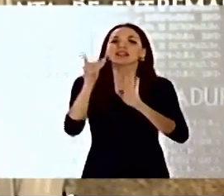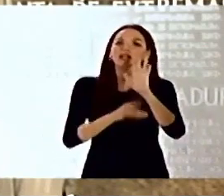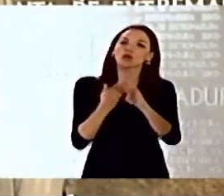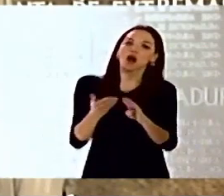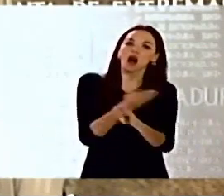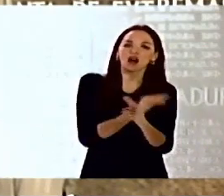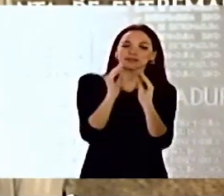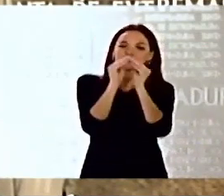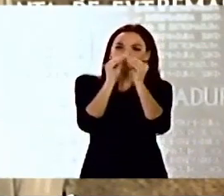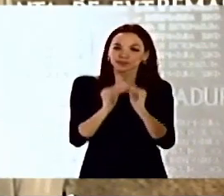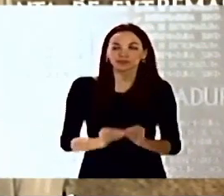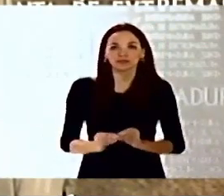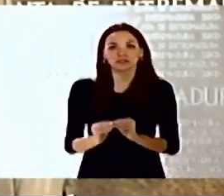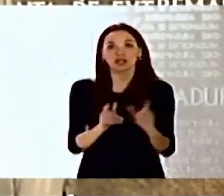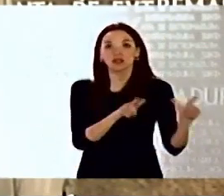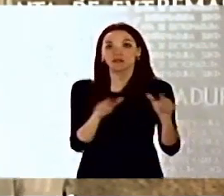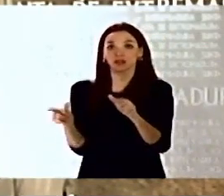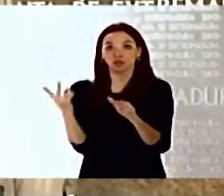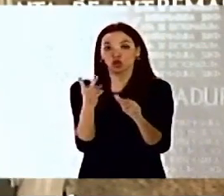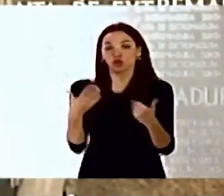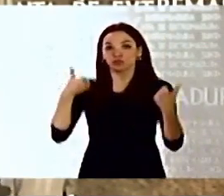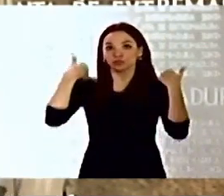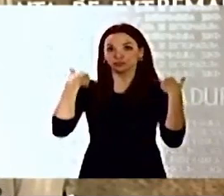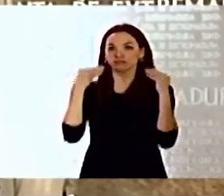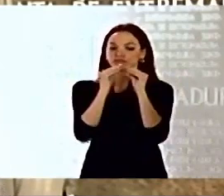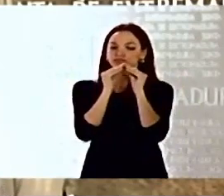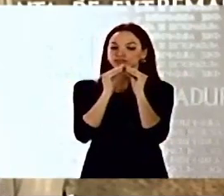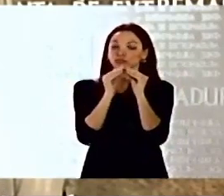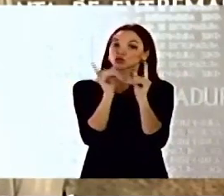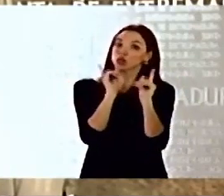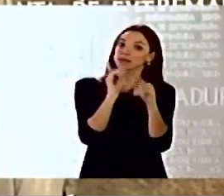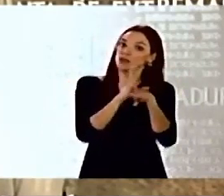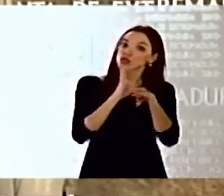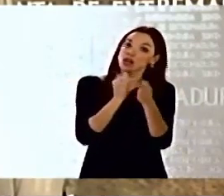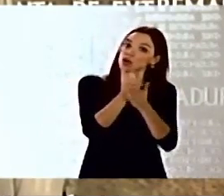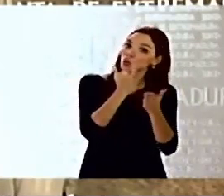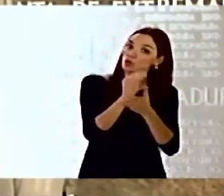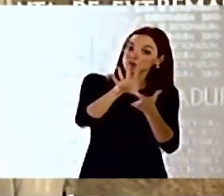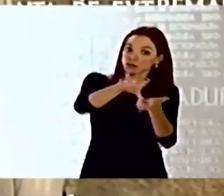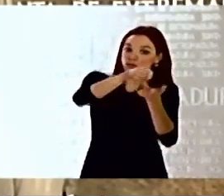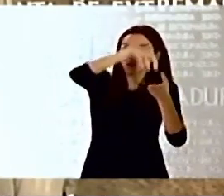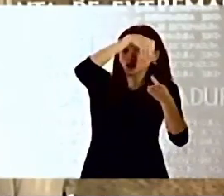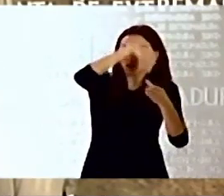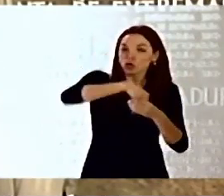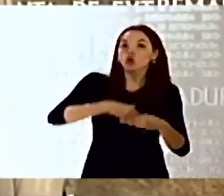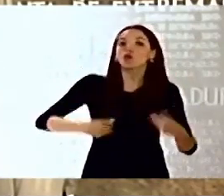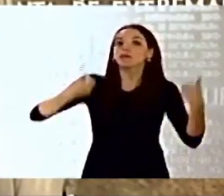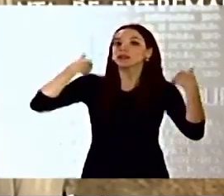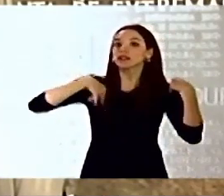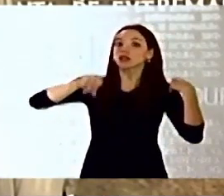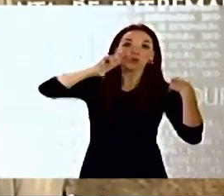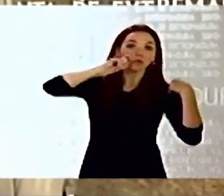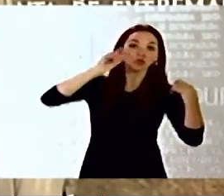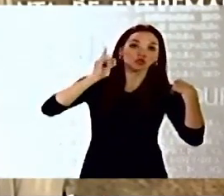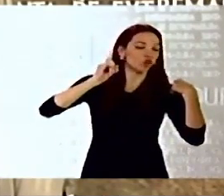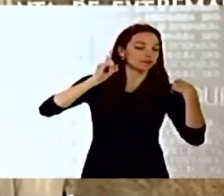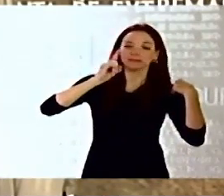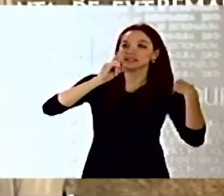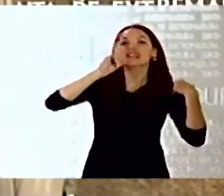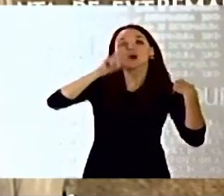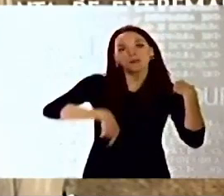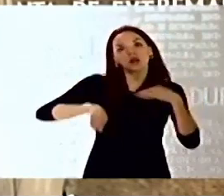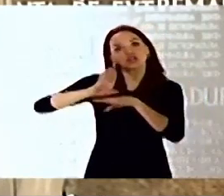dos departamentos correspondientes, no solo desde la Consejería de Cultura, donde se sitúan las competencias de turismo, sino también sobre la Consejería